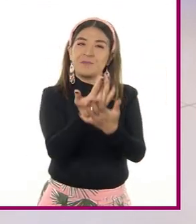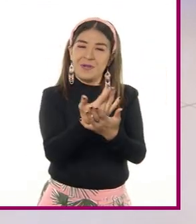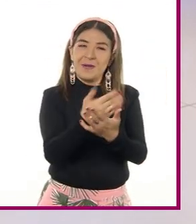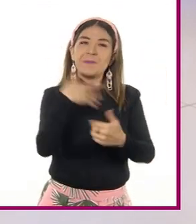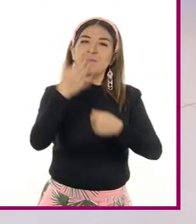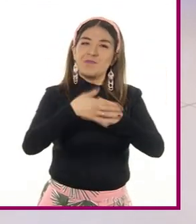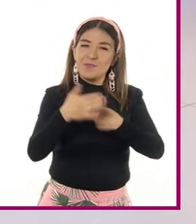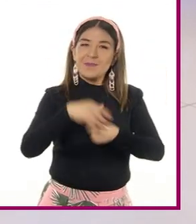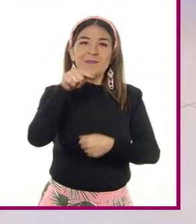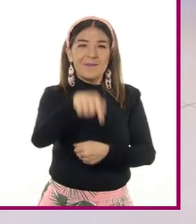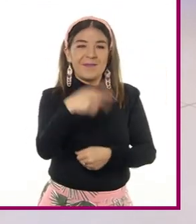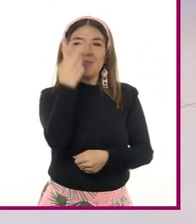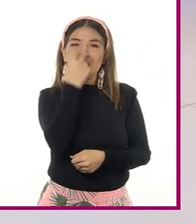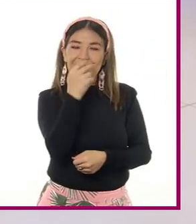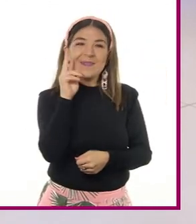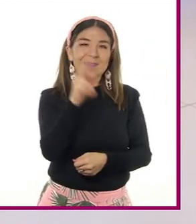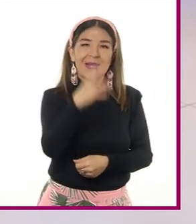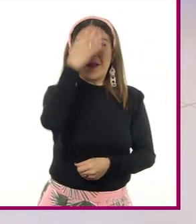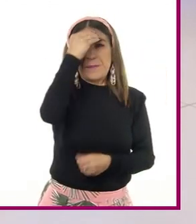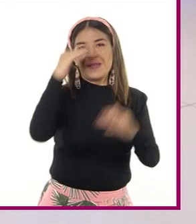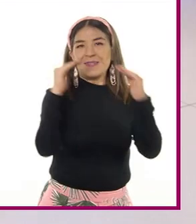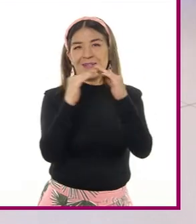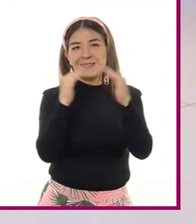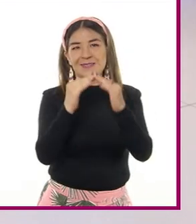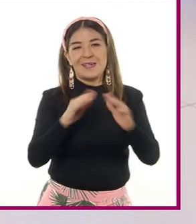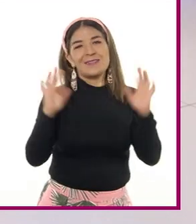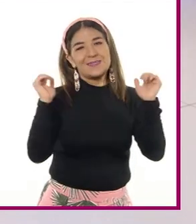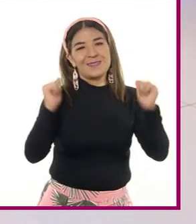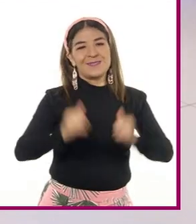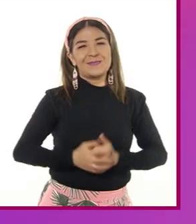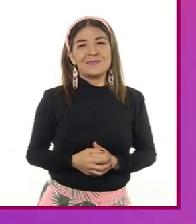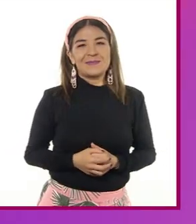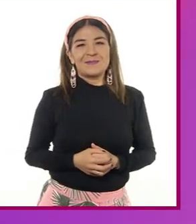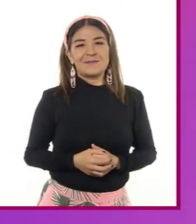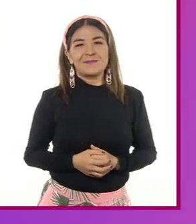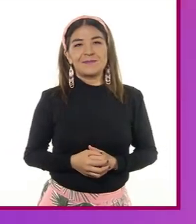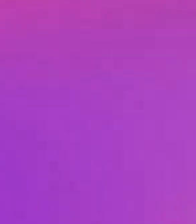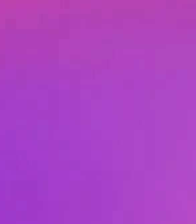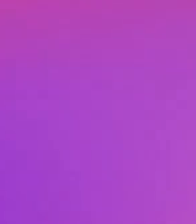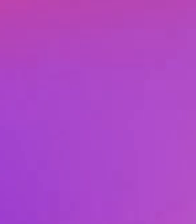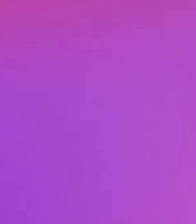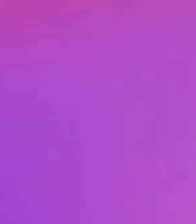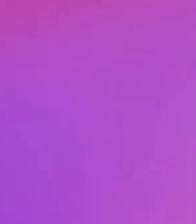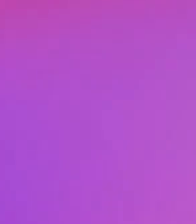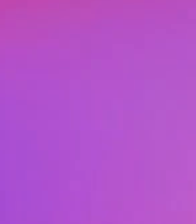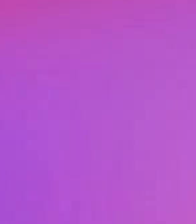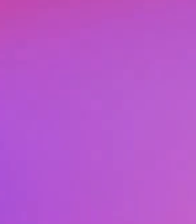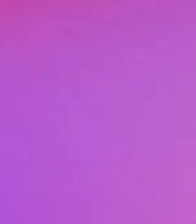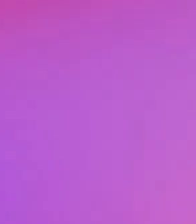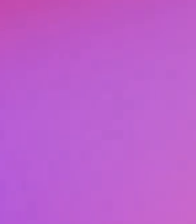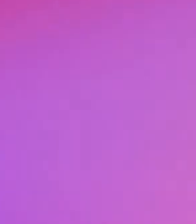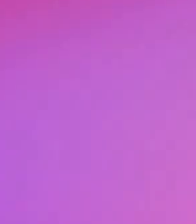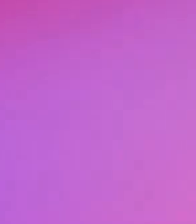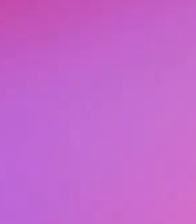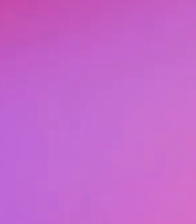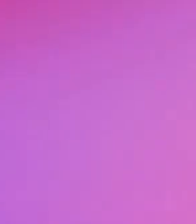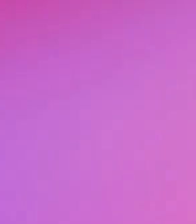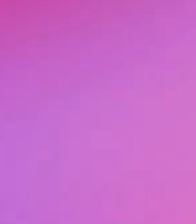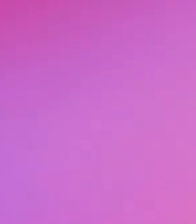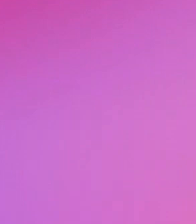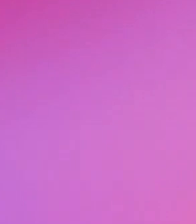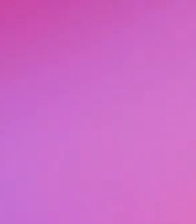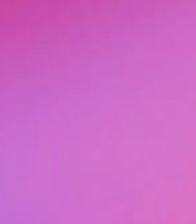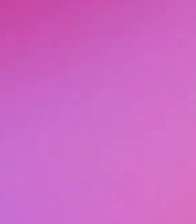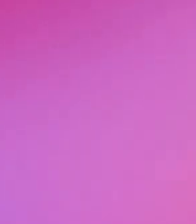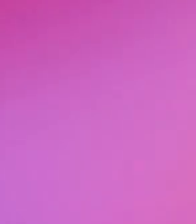en la próxima emisión de Aprende en Casa. ¡Hasta la próxima! Si tienes dudas o necesitas ayuda, llama